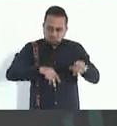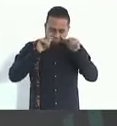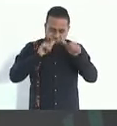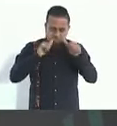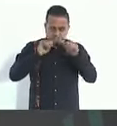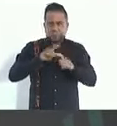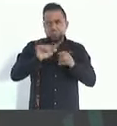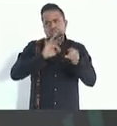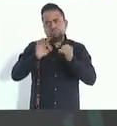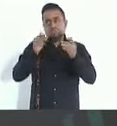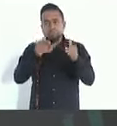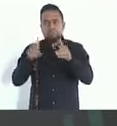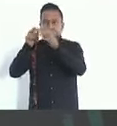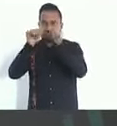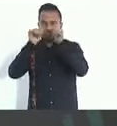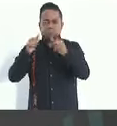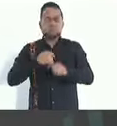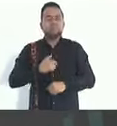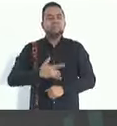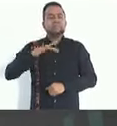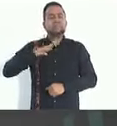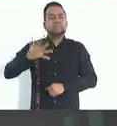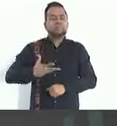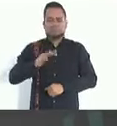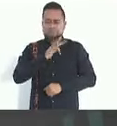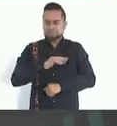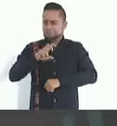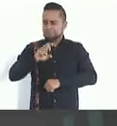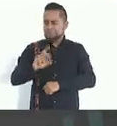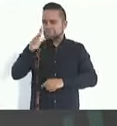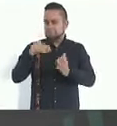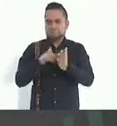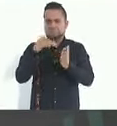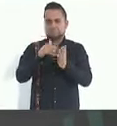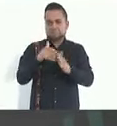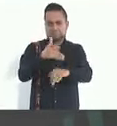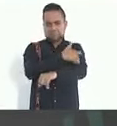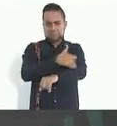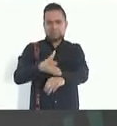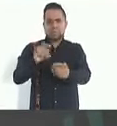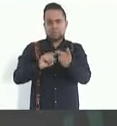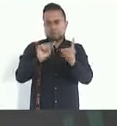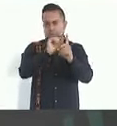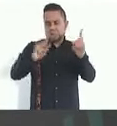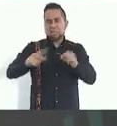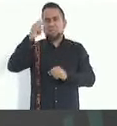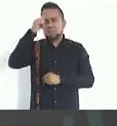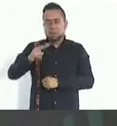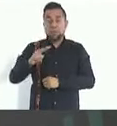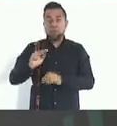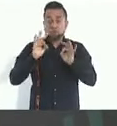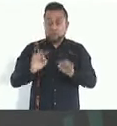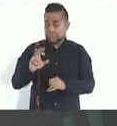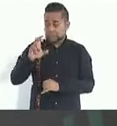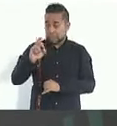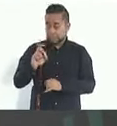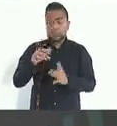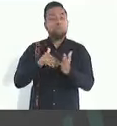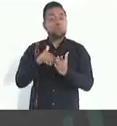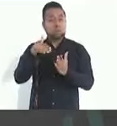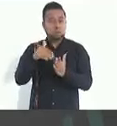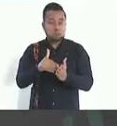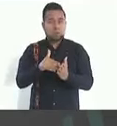da mucho orgullo que somos 35 millones de familias en el país y 30 millones